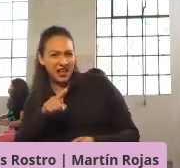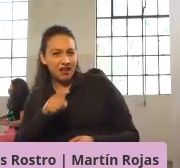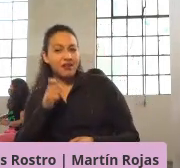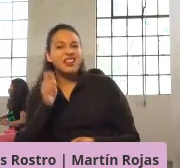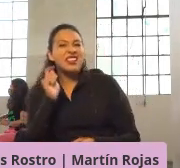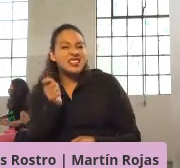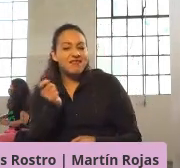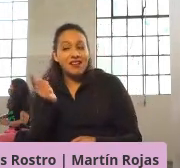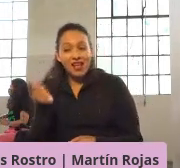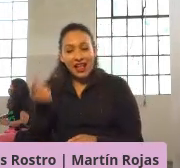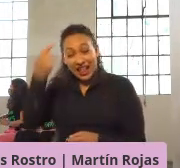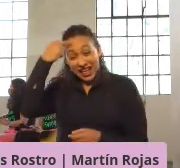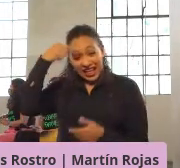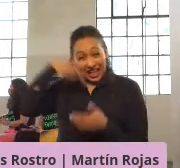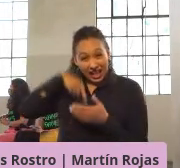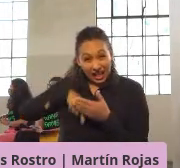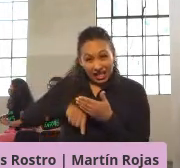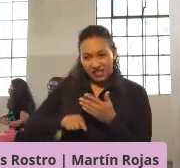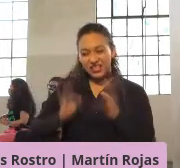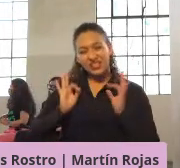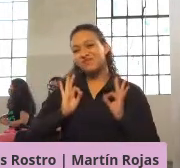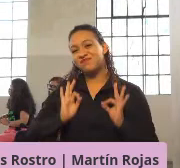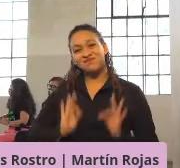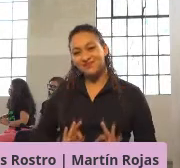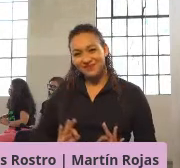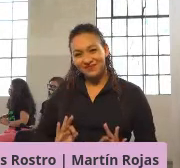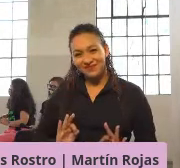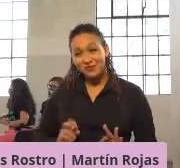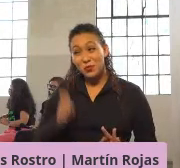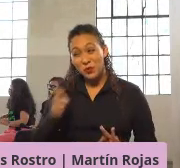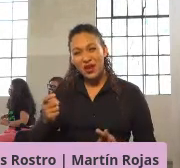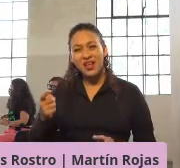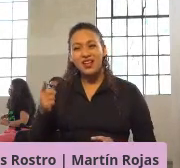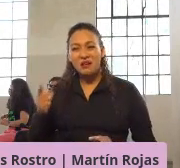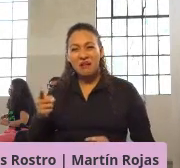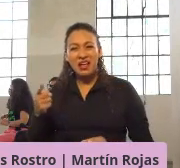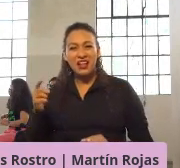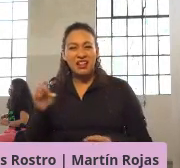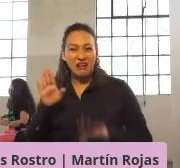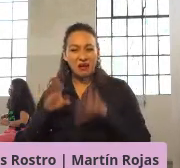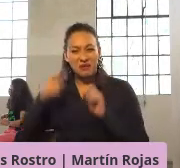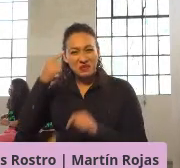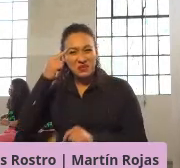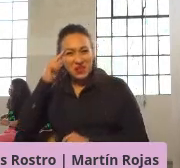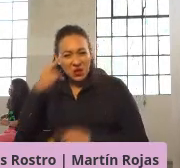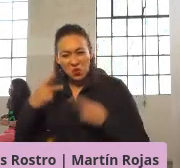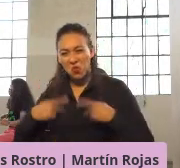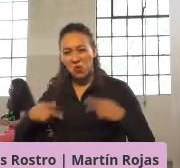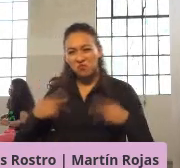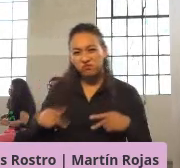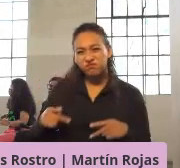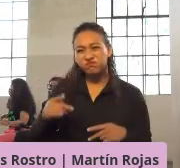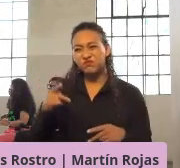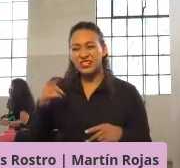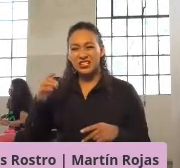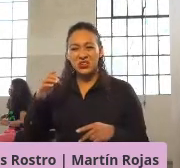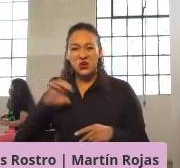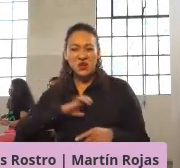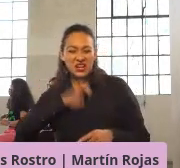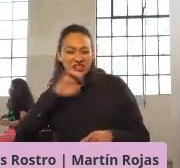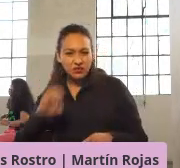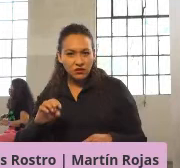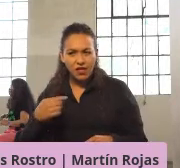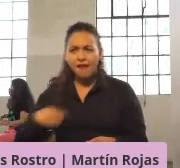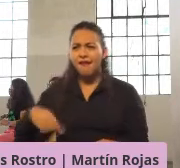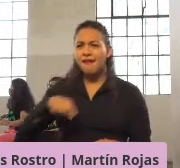también ya hay que soltarnos un poco de las visiones tan cuadradas y exigentes, y así va a abrir puerta a que